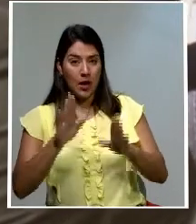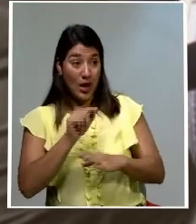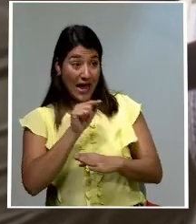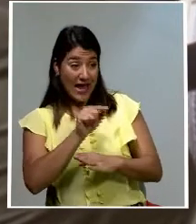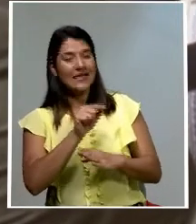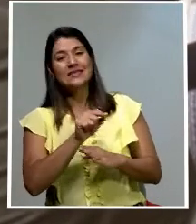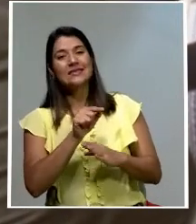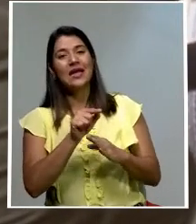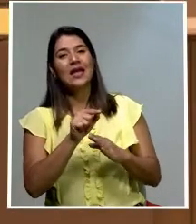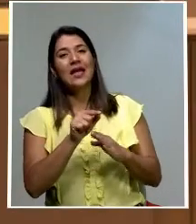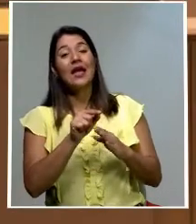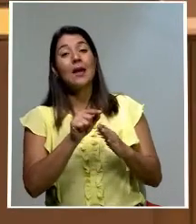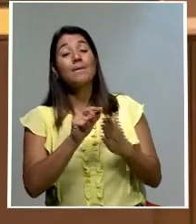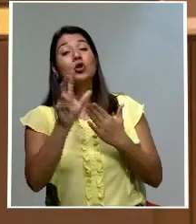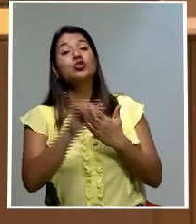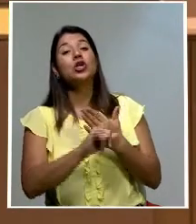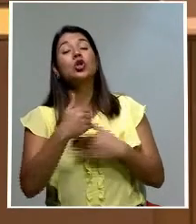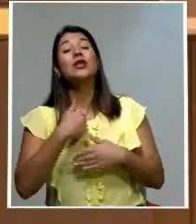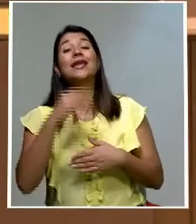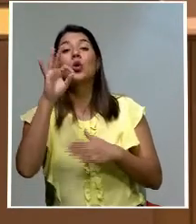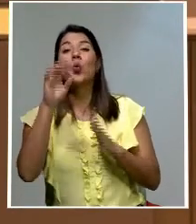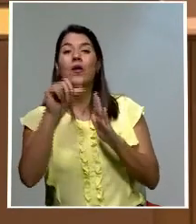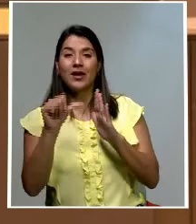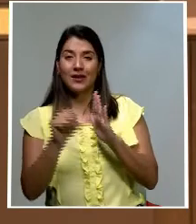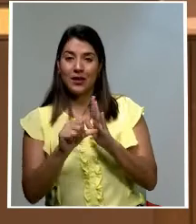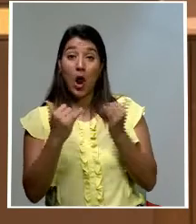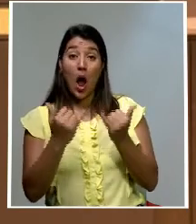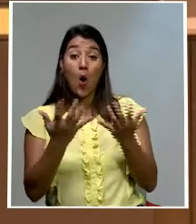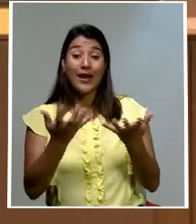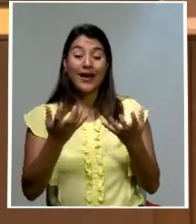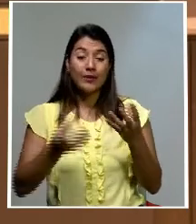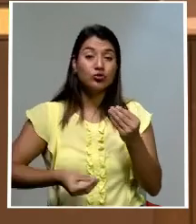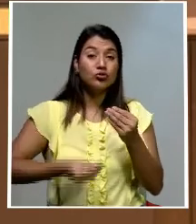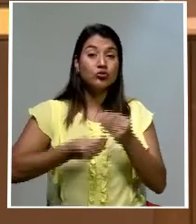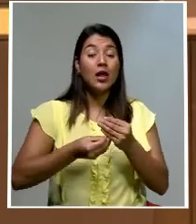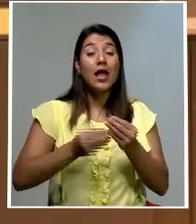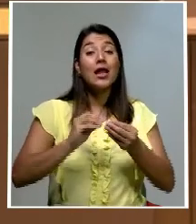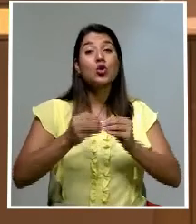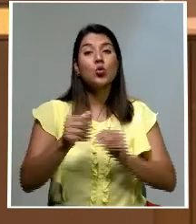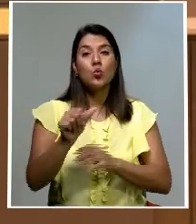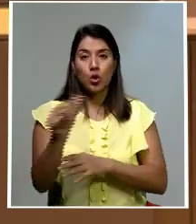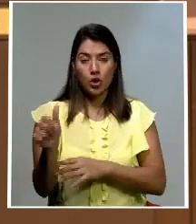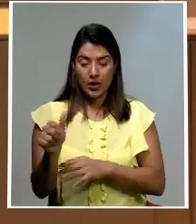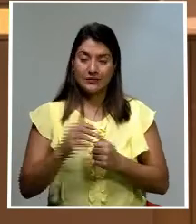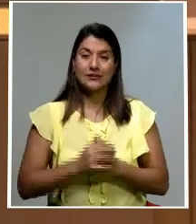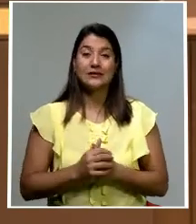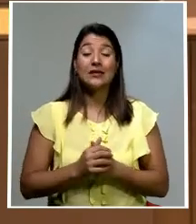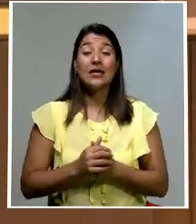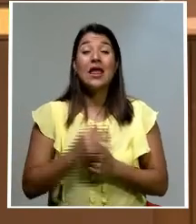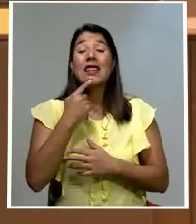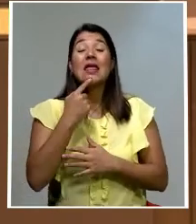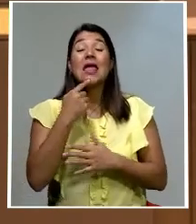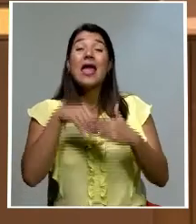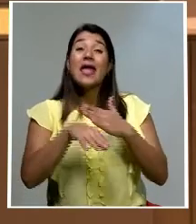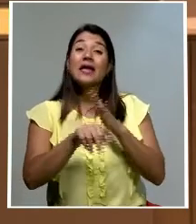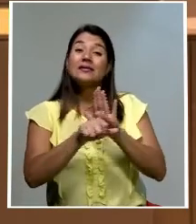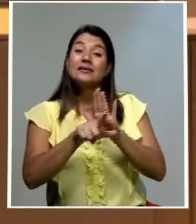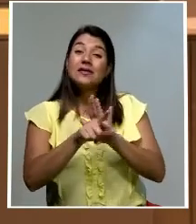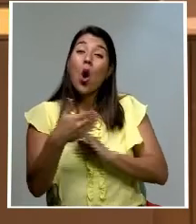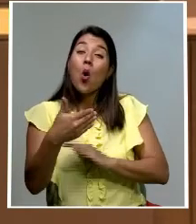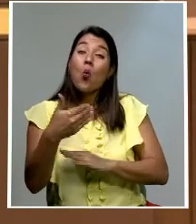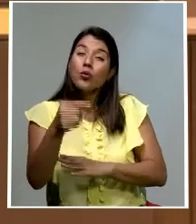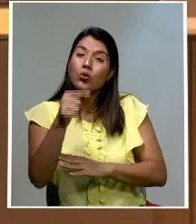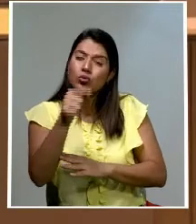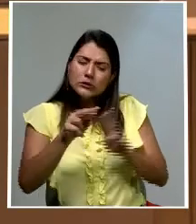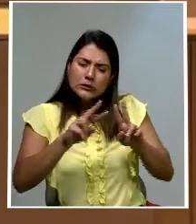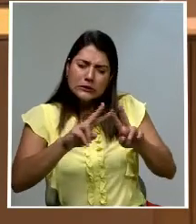9 artículos, ahora le vamos a incorporar otro que es el 10º. Existe una situación en la Asamblea Legislativa y es que cuando usted toca mucho un texto, cuando